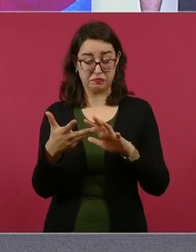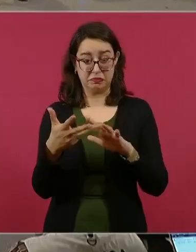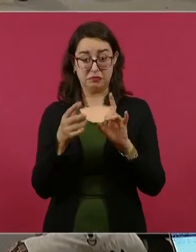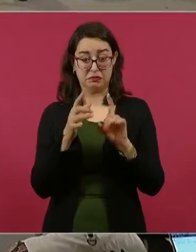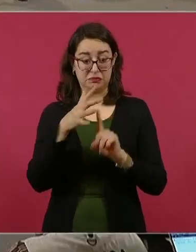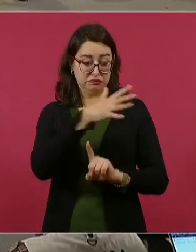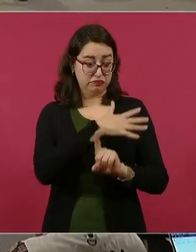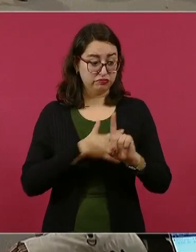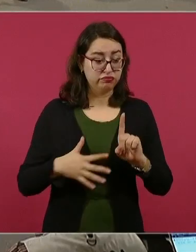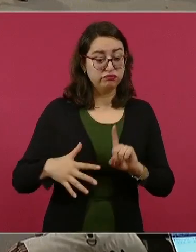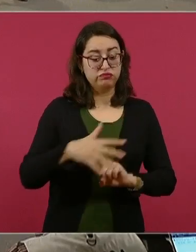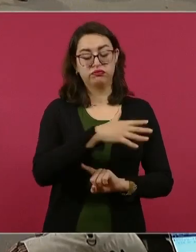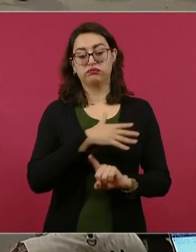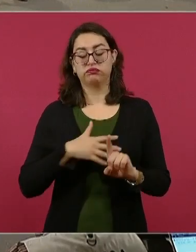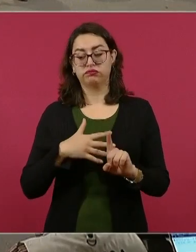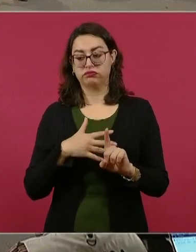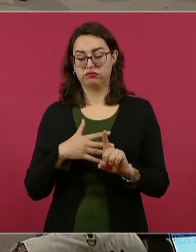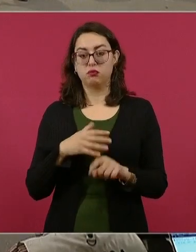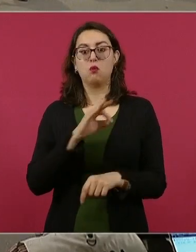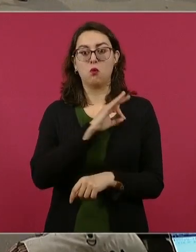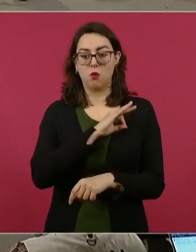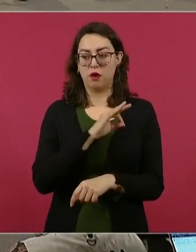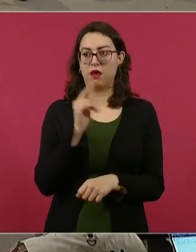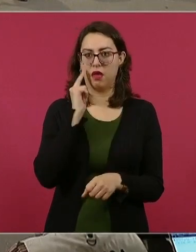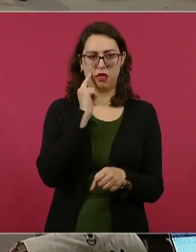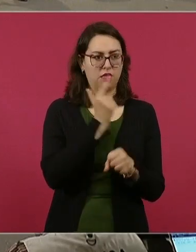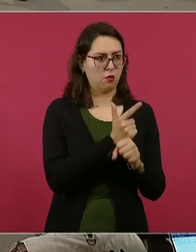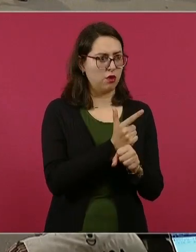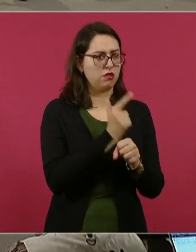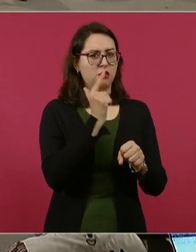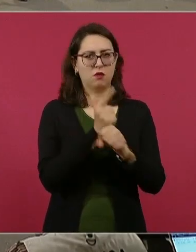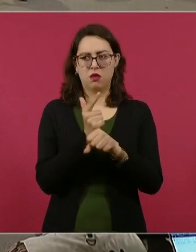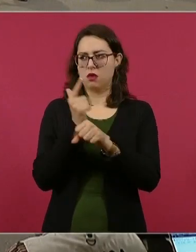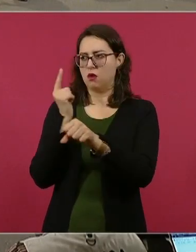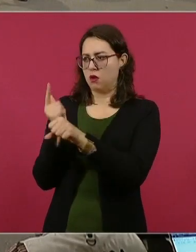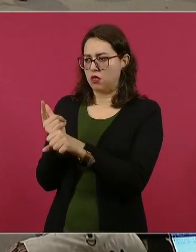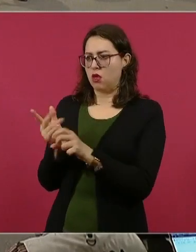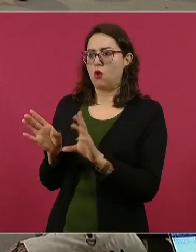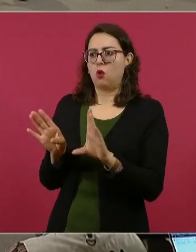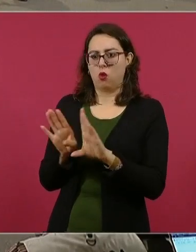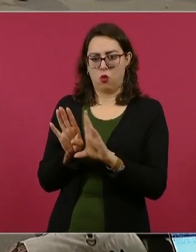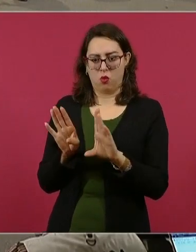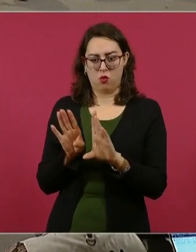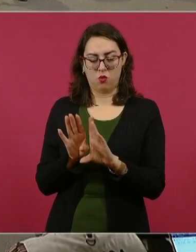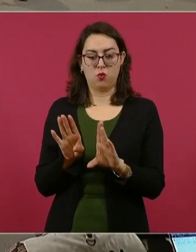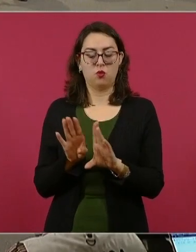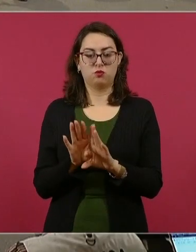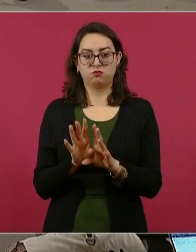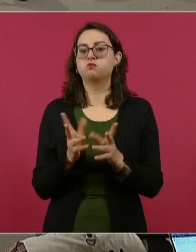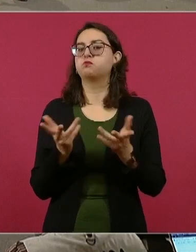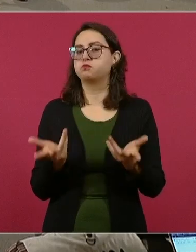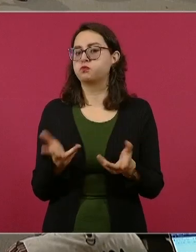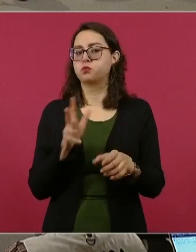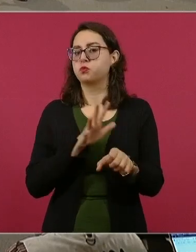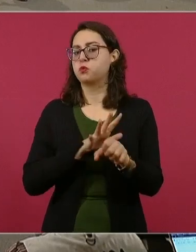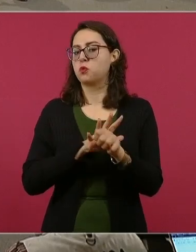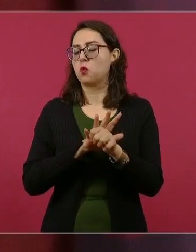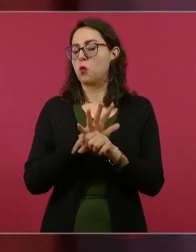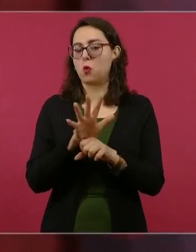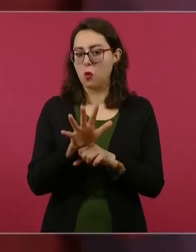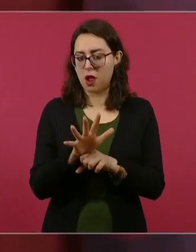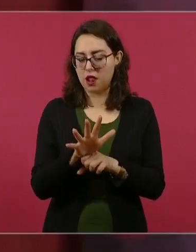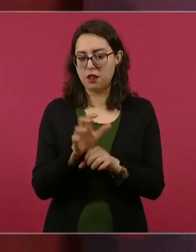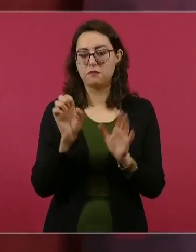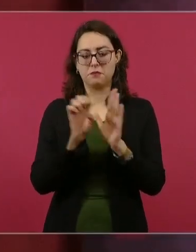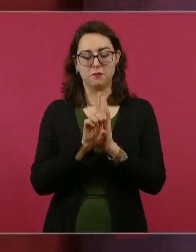que la generan y que la mantienen o que la estimulan. Tenemos algunos de los tipos de violencia comunes en